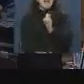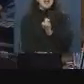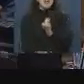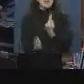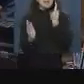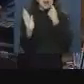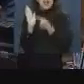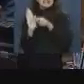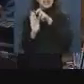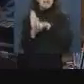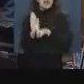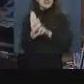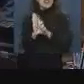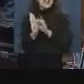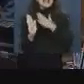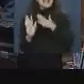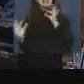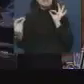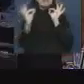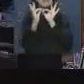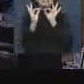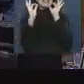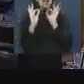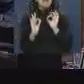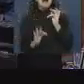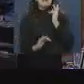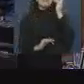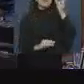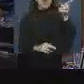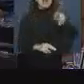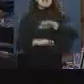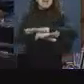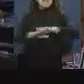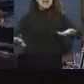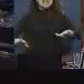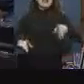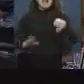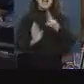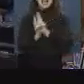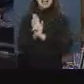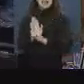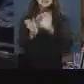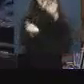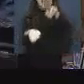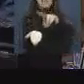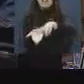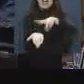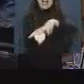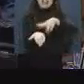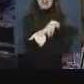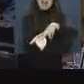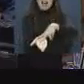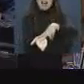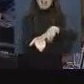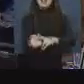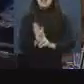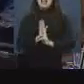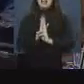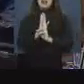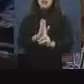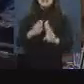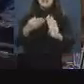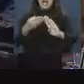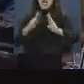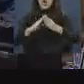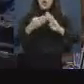proyecto de ley creo que va en la línea también de evitar que eso siga ocurriendo para que sean los representantes los verdaderos los que representan a las